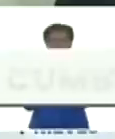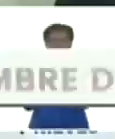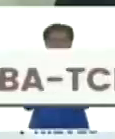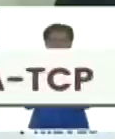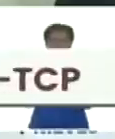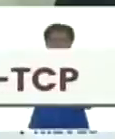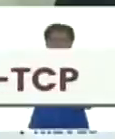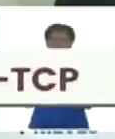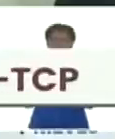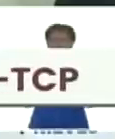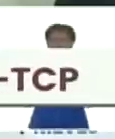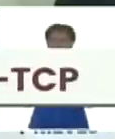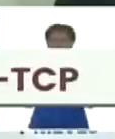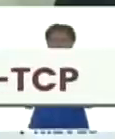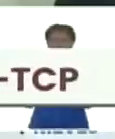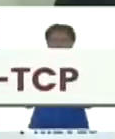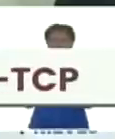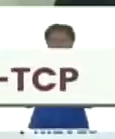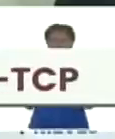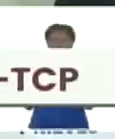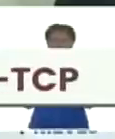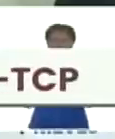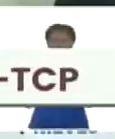entre los miembros de la ALBA TCP.